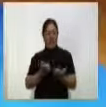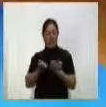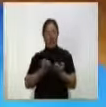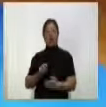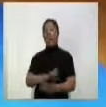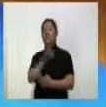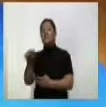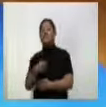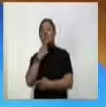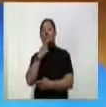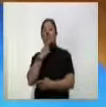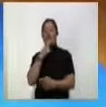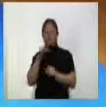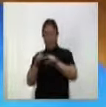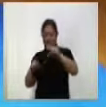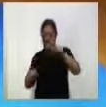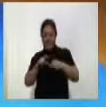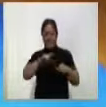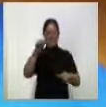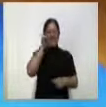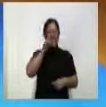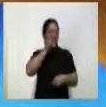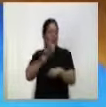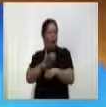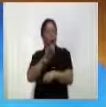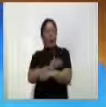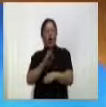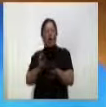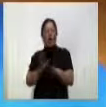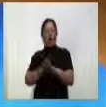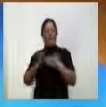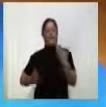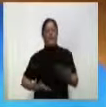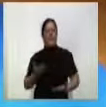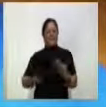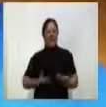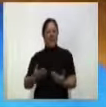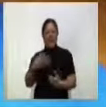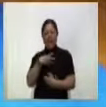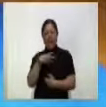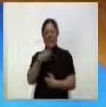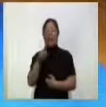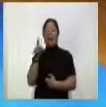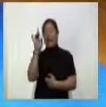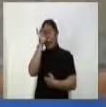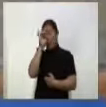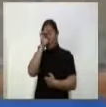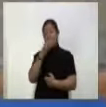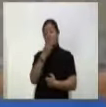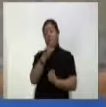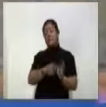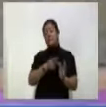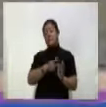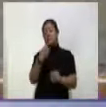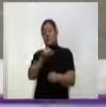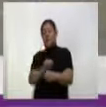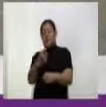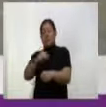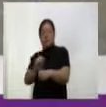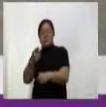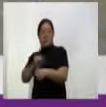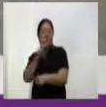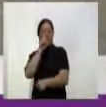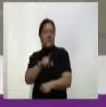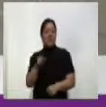usó las baquetas que acompañaron en todo momento la coreografía, la cual recomendó hacer 3 veces por semana. Y esta actividad física la